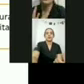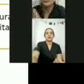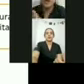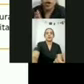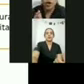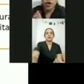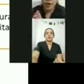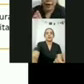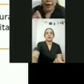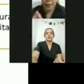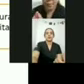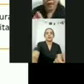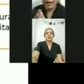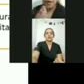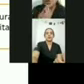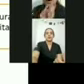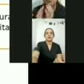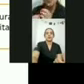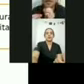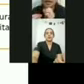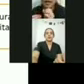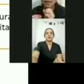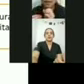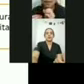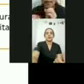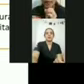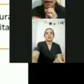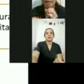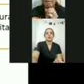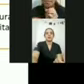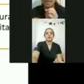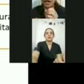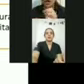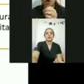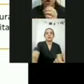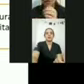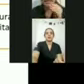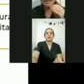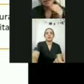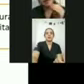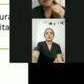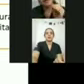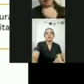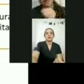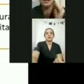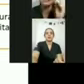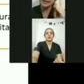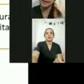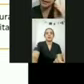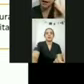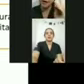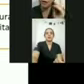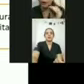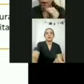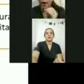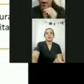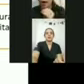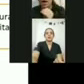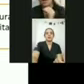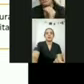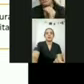a los niños que de una consigna lo representaran de forma escrita y